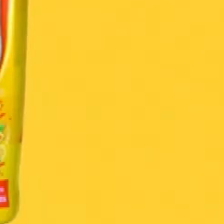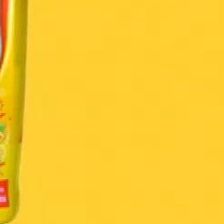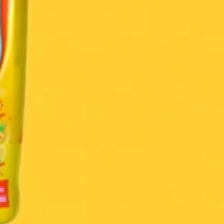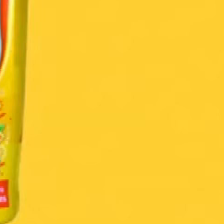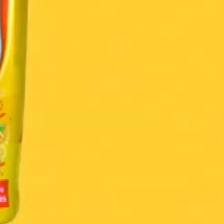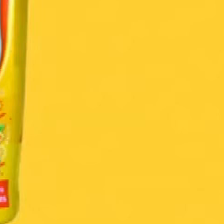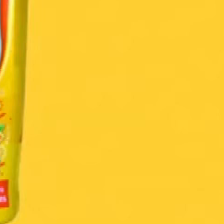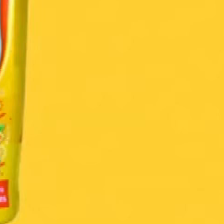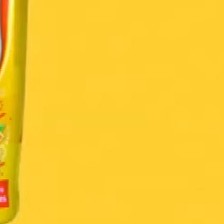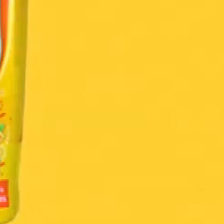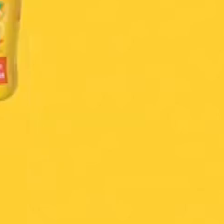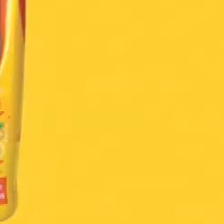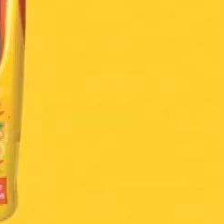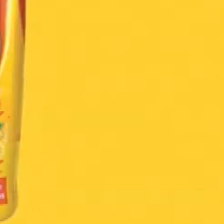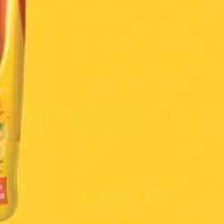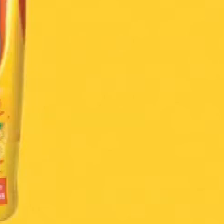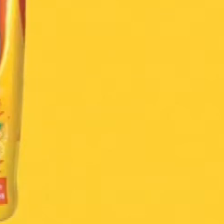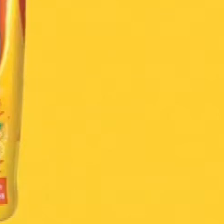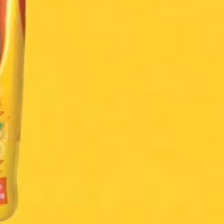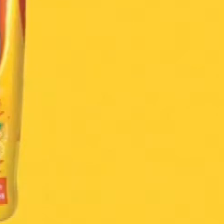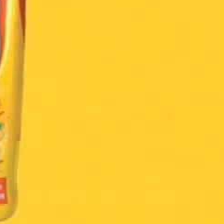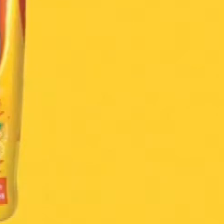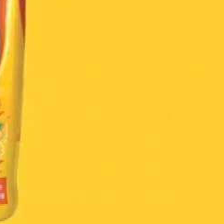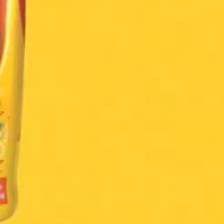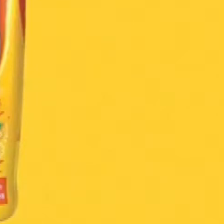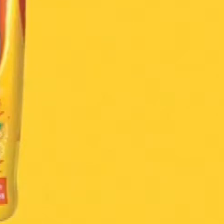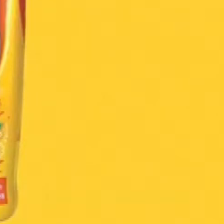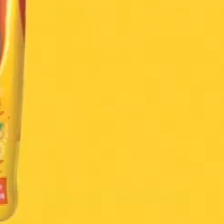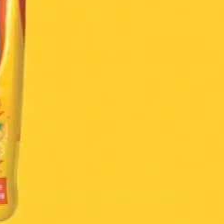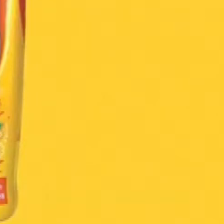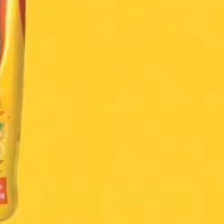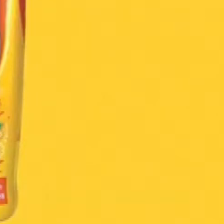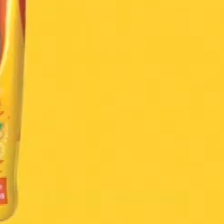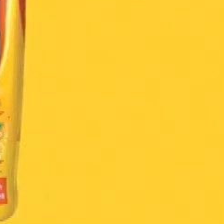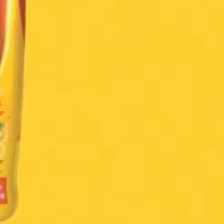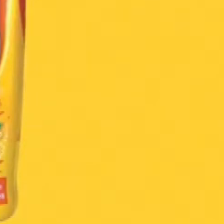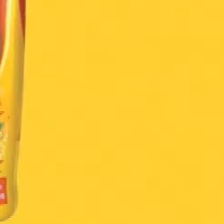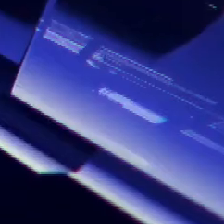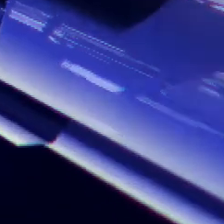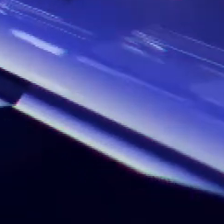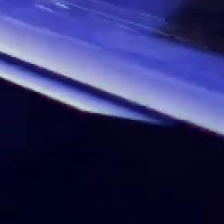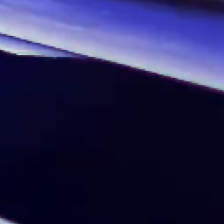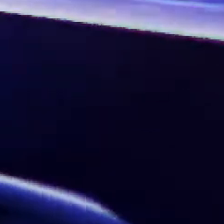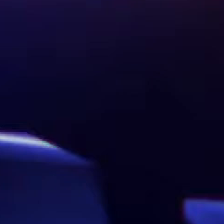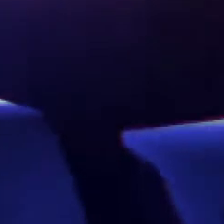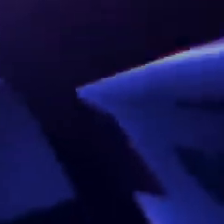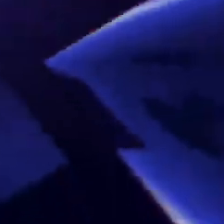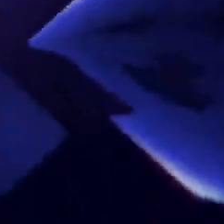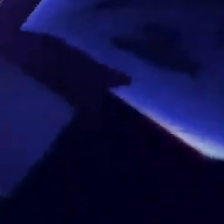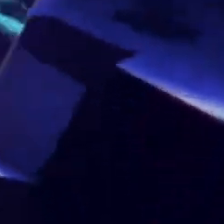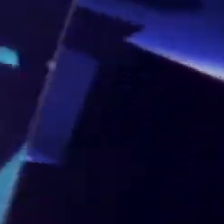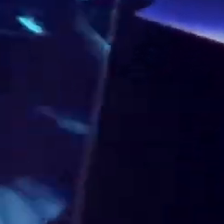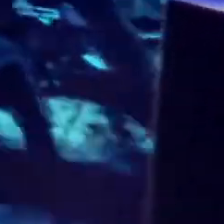kilos, 8.890. Detergente Rindex por 4 kilos, 16.590.